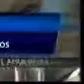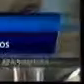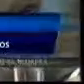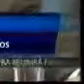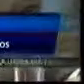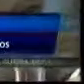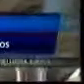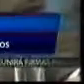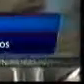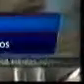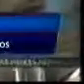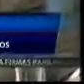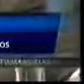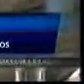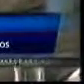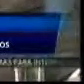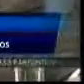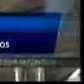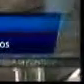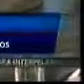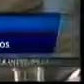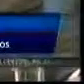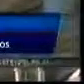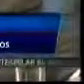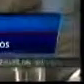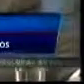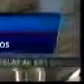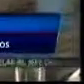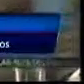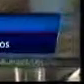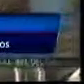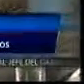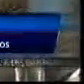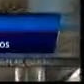En segundo lugar, queremos señalarles